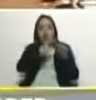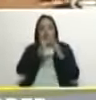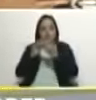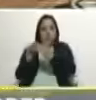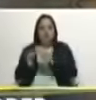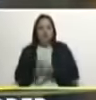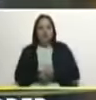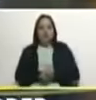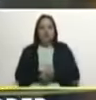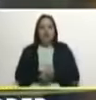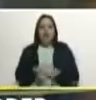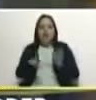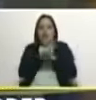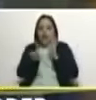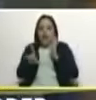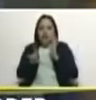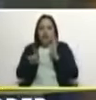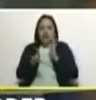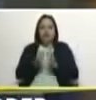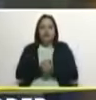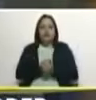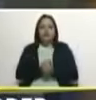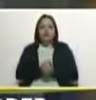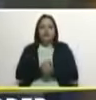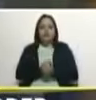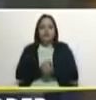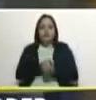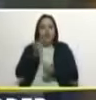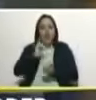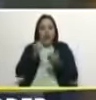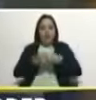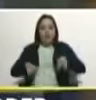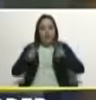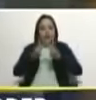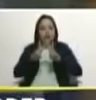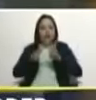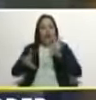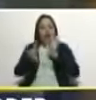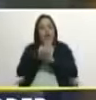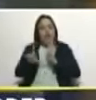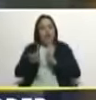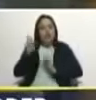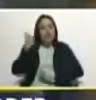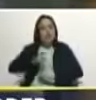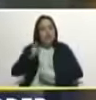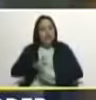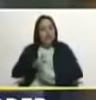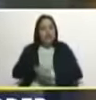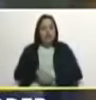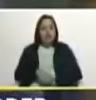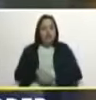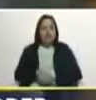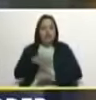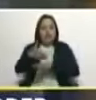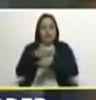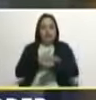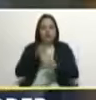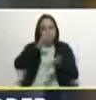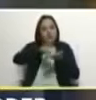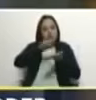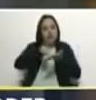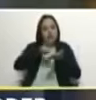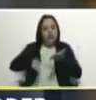ley orgánica y es una ley que además requiere, según lo que está establecido en esa ley